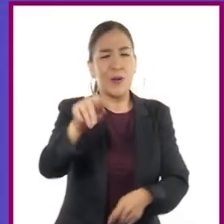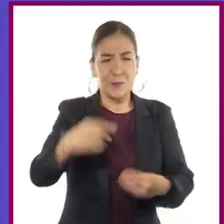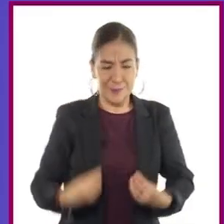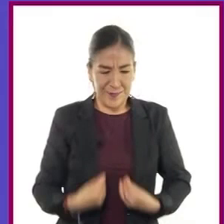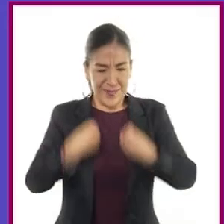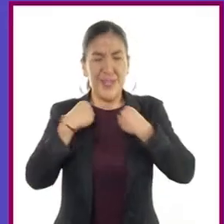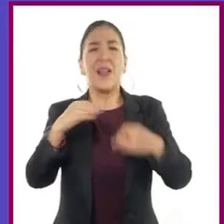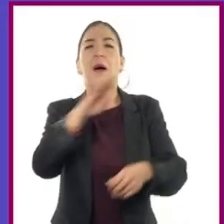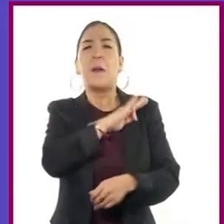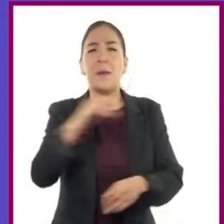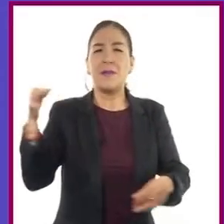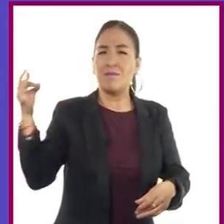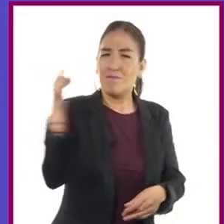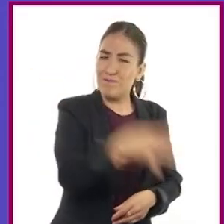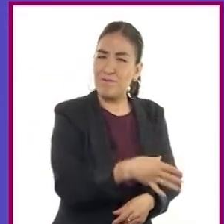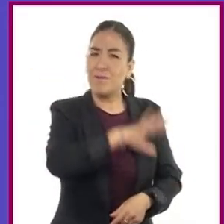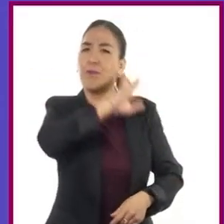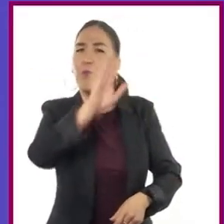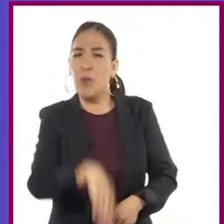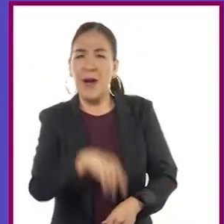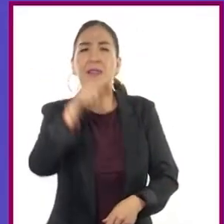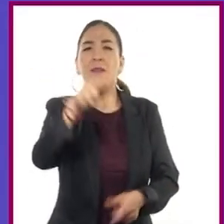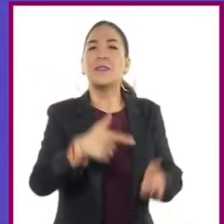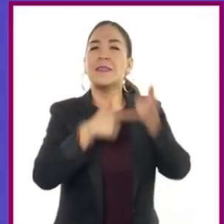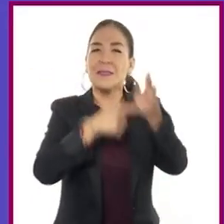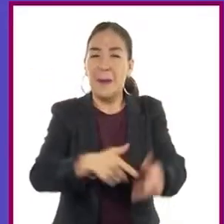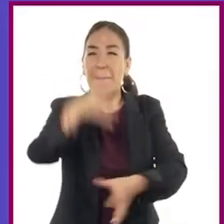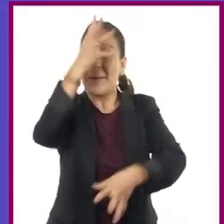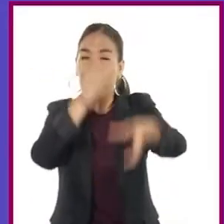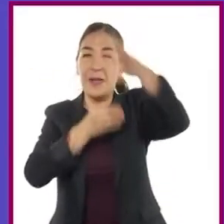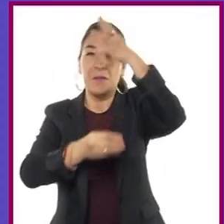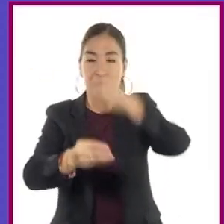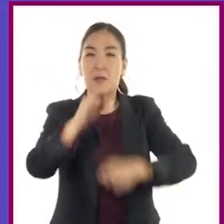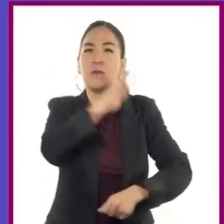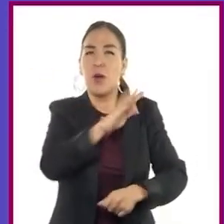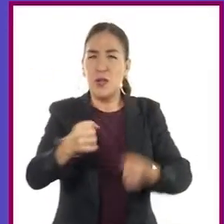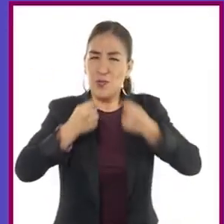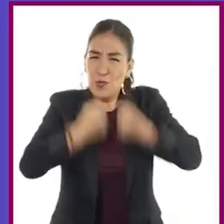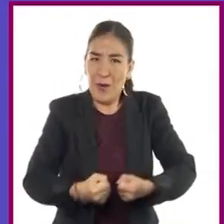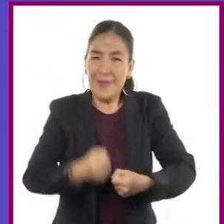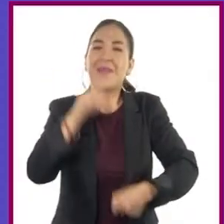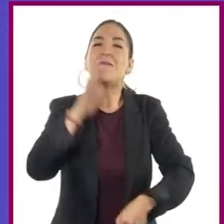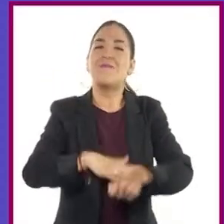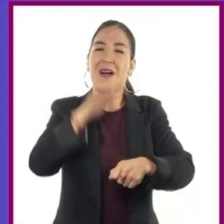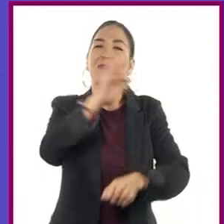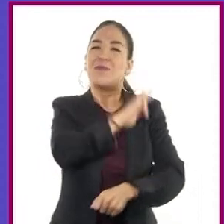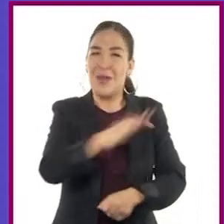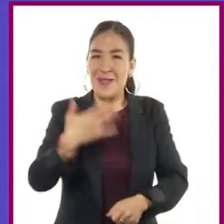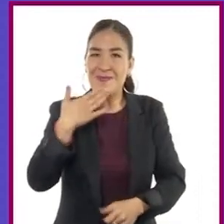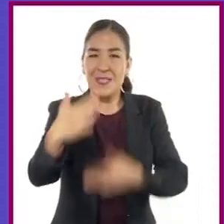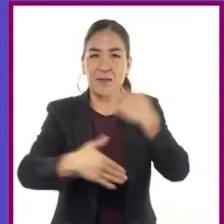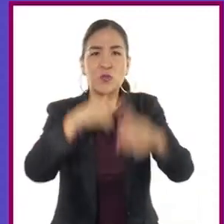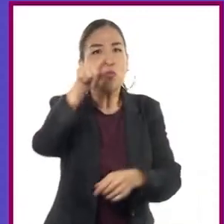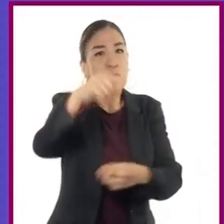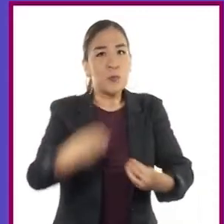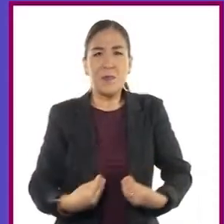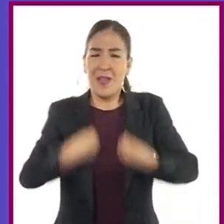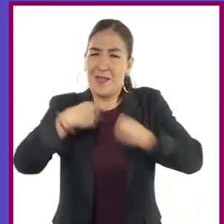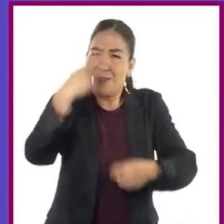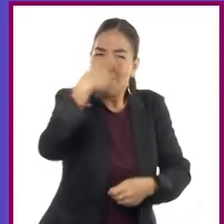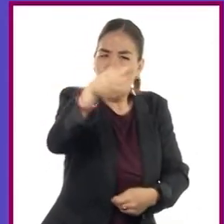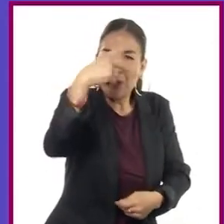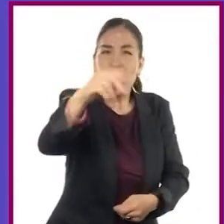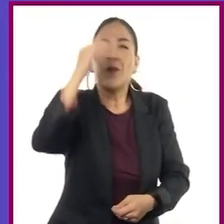a veces. Y mientras más a menudo aprendas a hacerlo, más luz habrá. Tu vida es tu vida. Conócela mientras